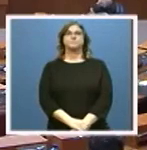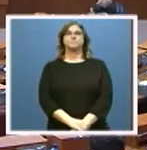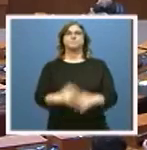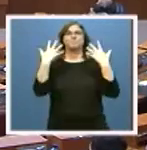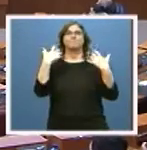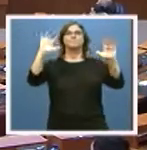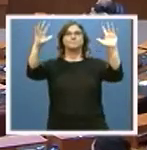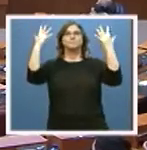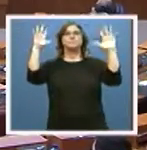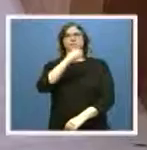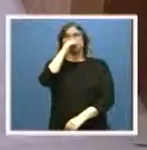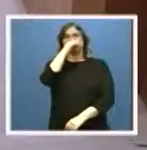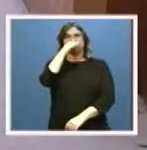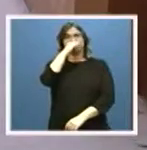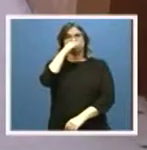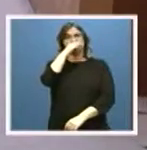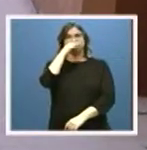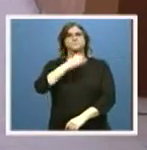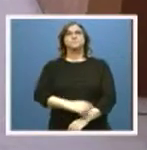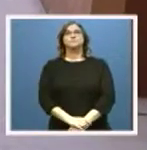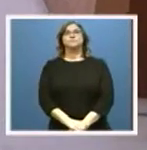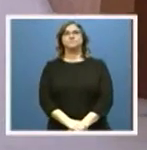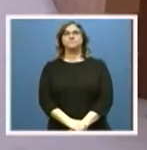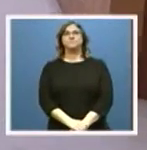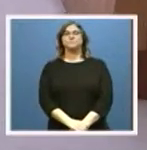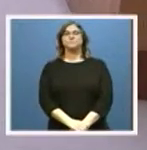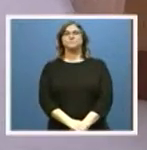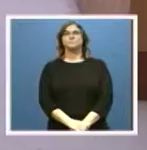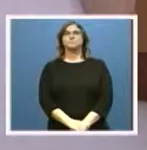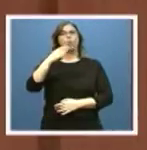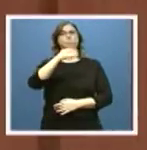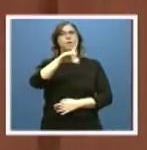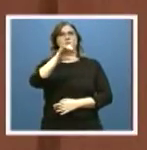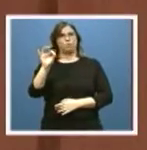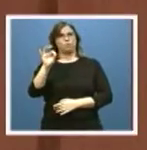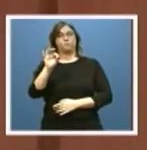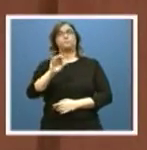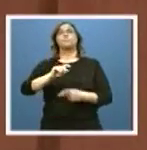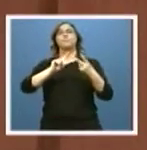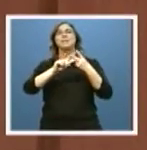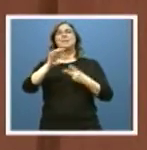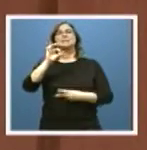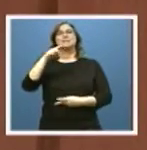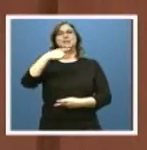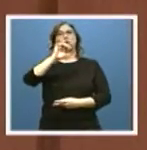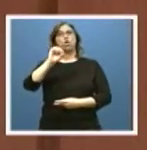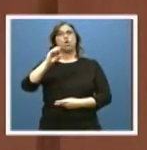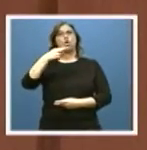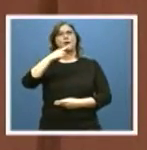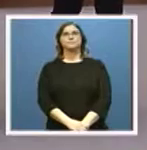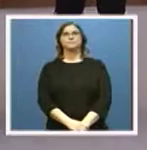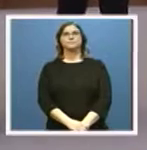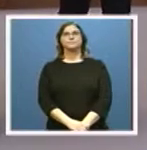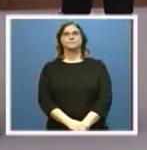El Estatuto de Autonomía de Castilla y León cumple 34 años y en ese aniversario se ha querido homenajear a las comunidades castellanas y leonesas en el